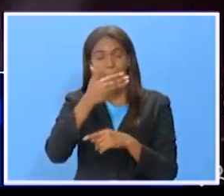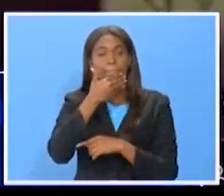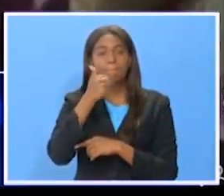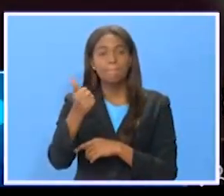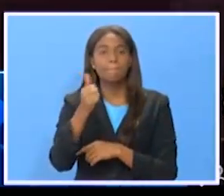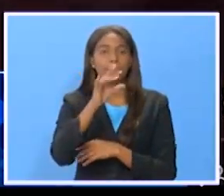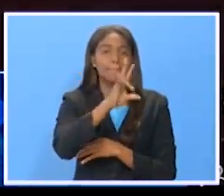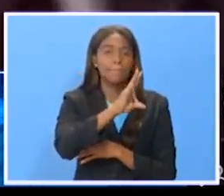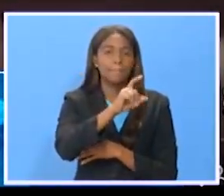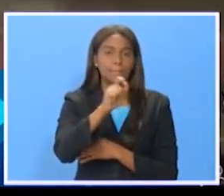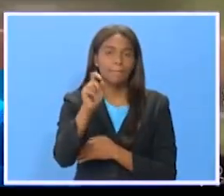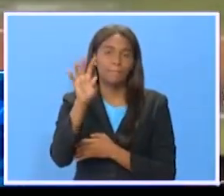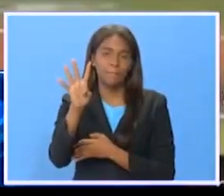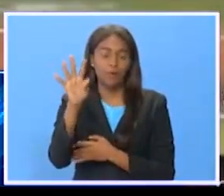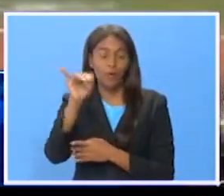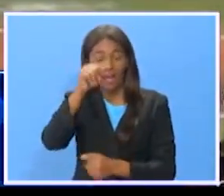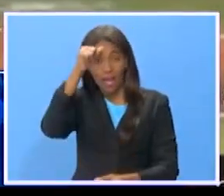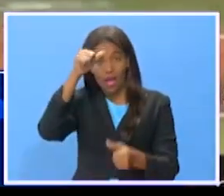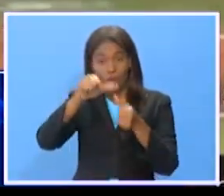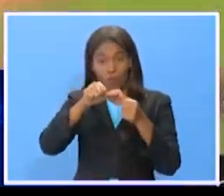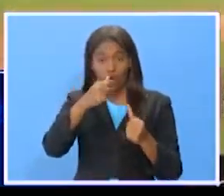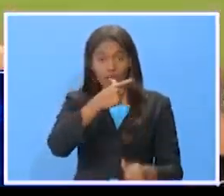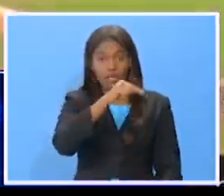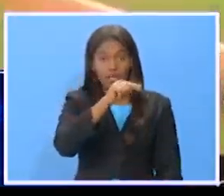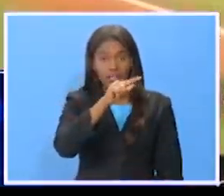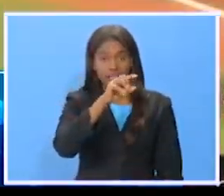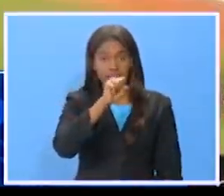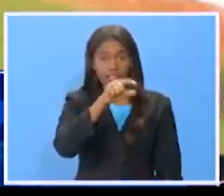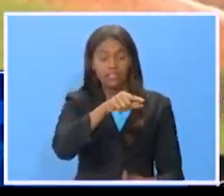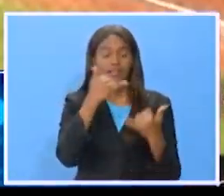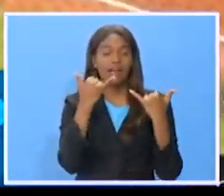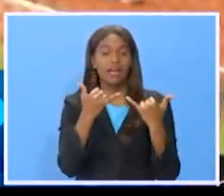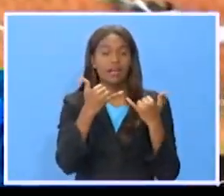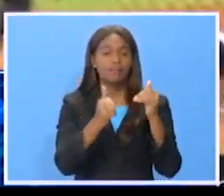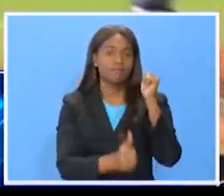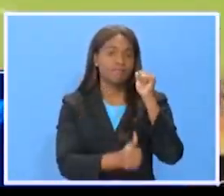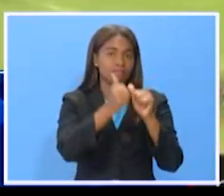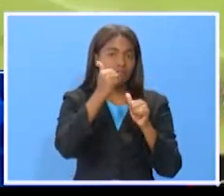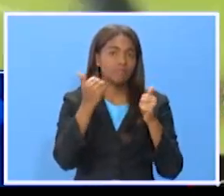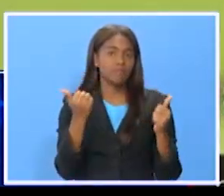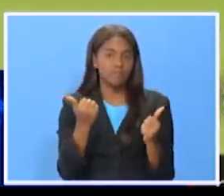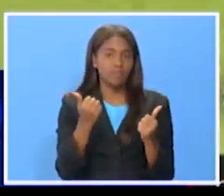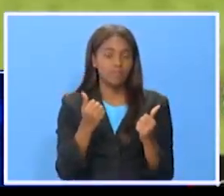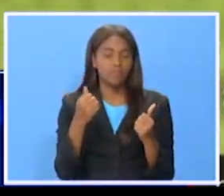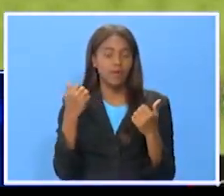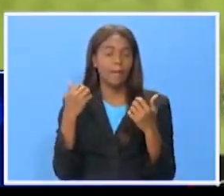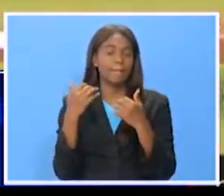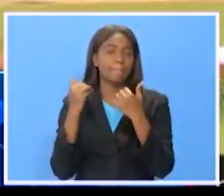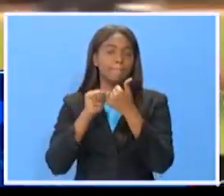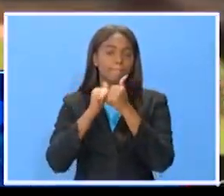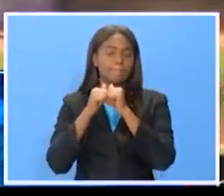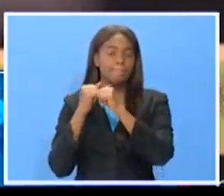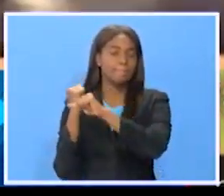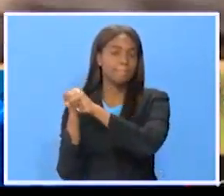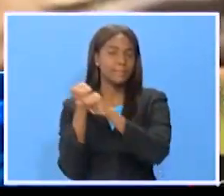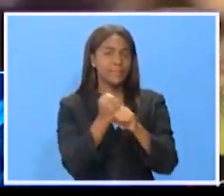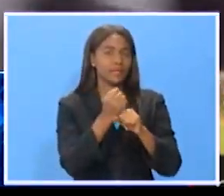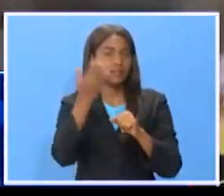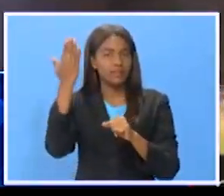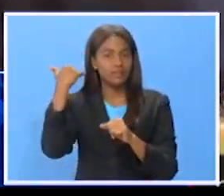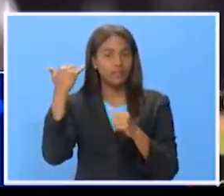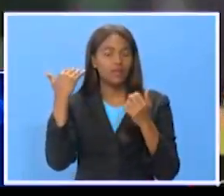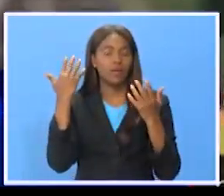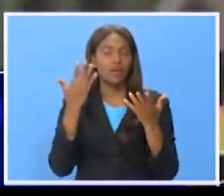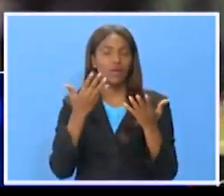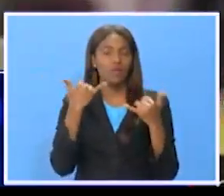de 7-4. Recordemos que los Gigantes del Cibao son los actuales campeones de la pelota invernal dominicana en la pasada